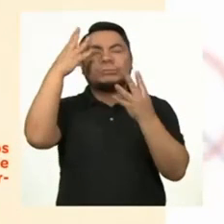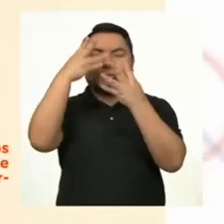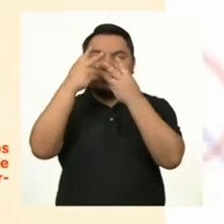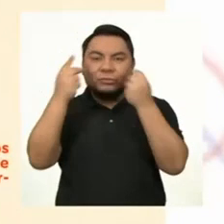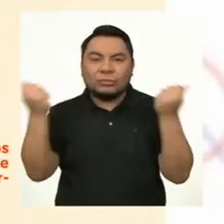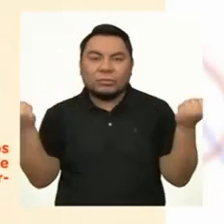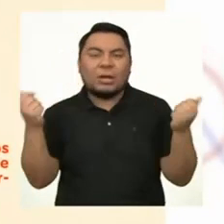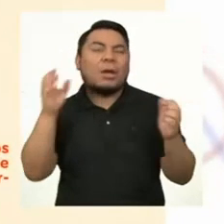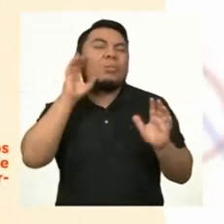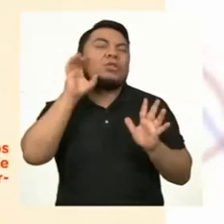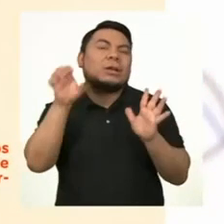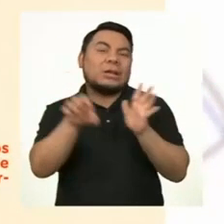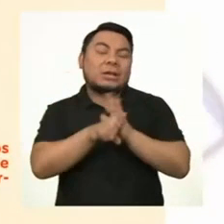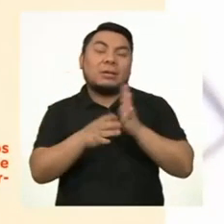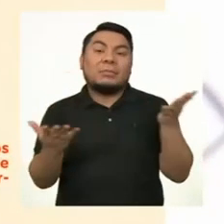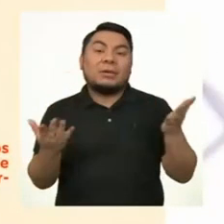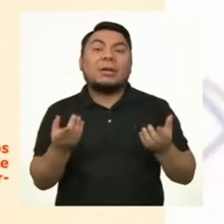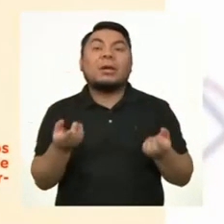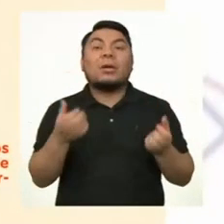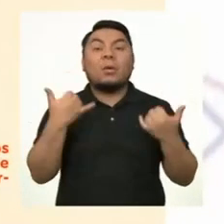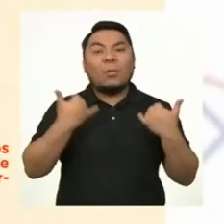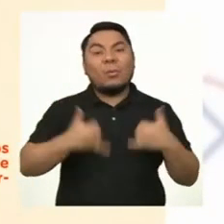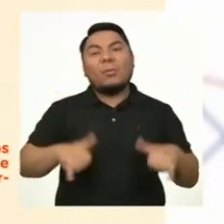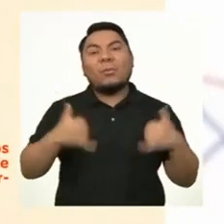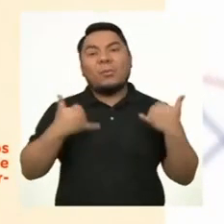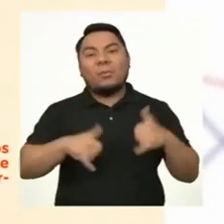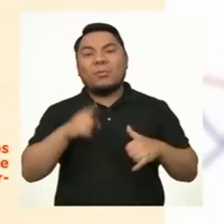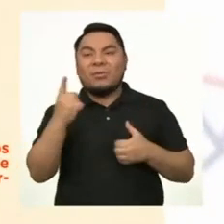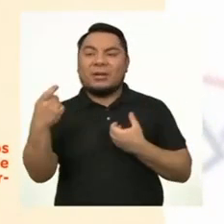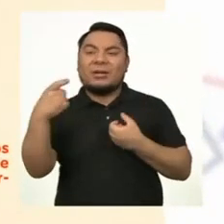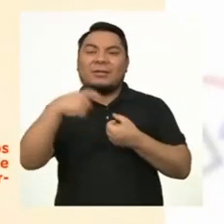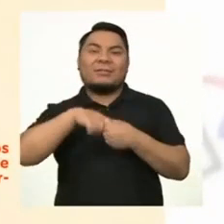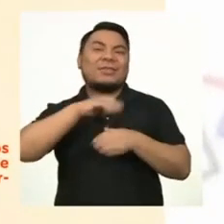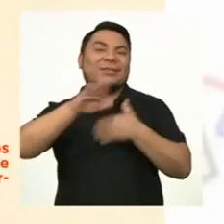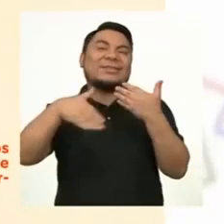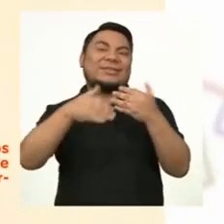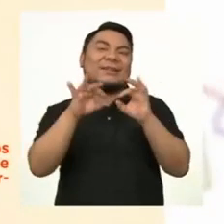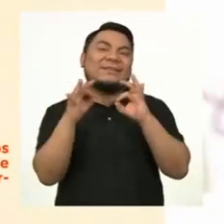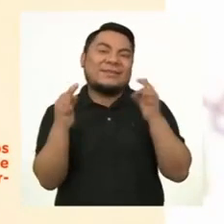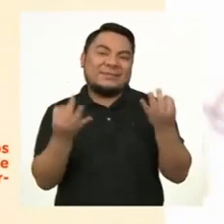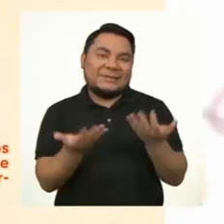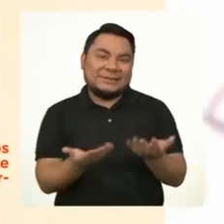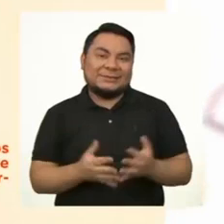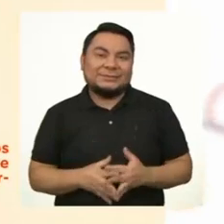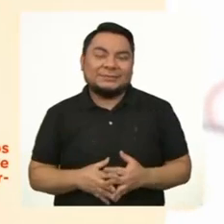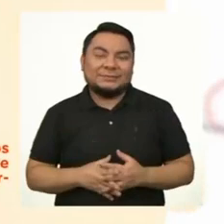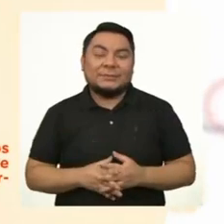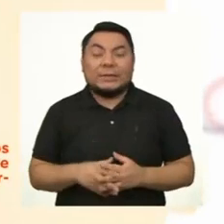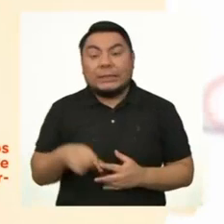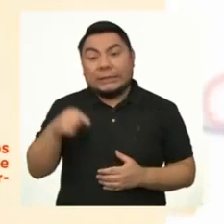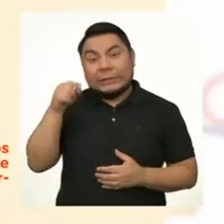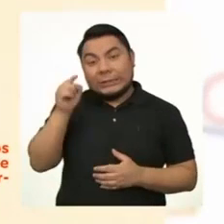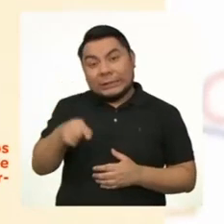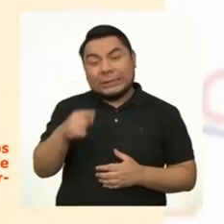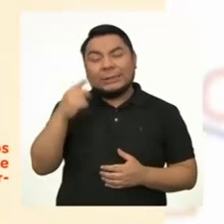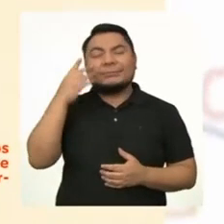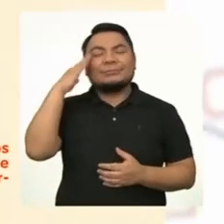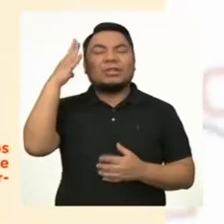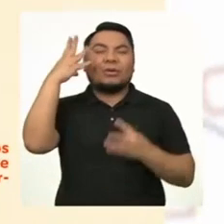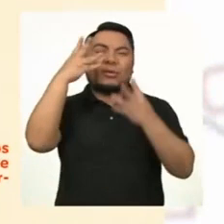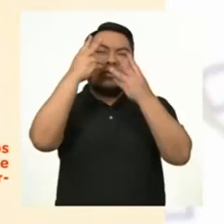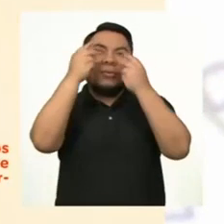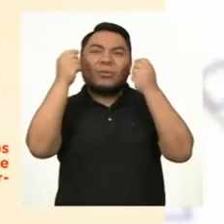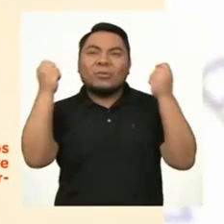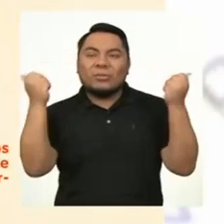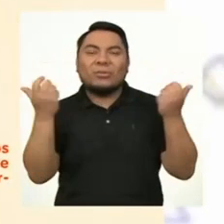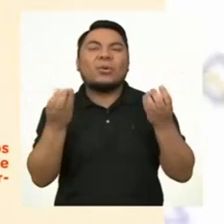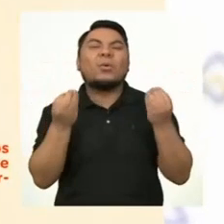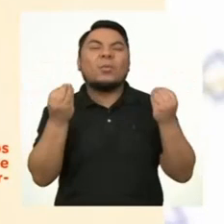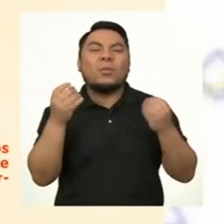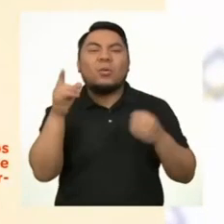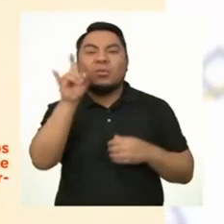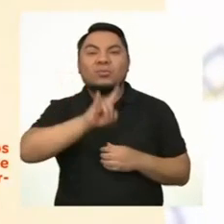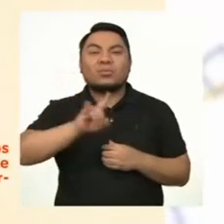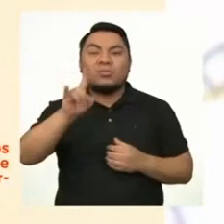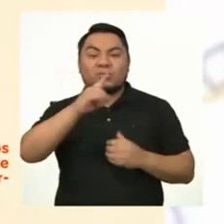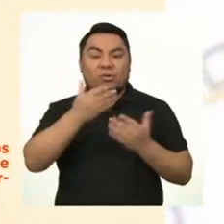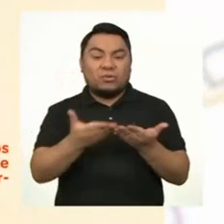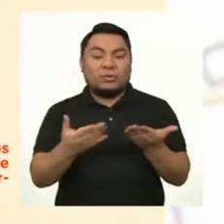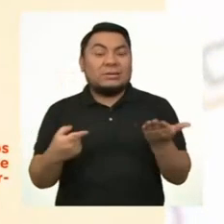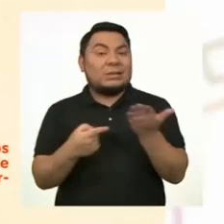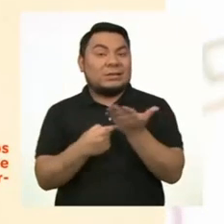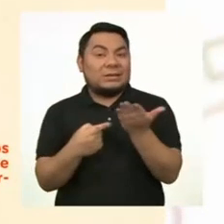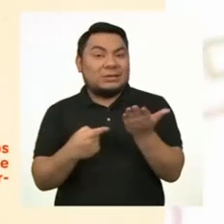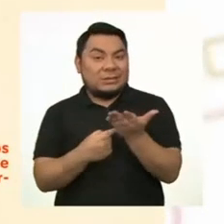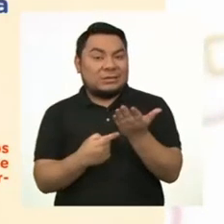organizar cada cierto número de días un juego en el que participe toda la familia. Parte de estas distracciones es el uso de los aparatos